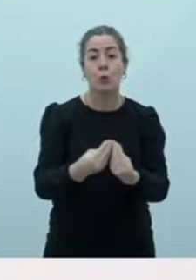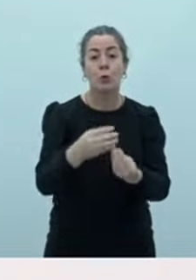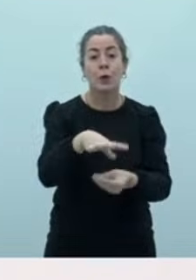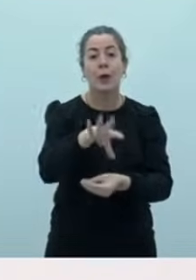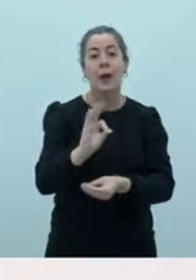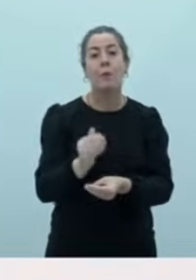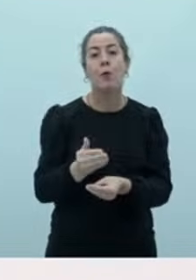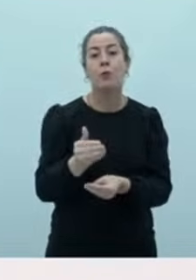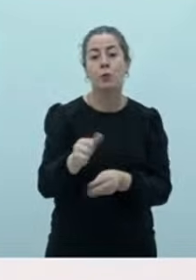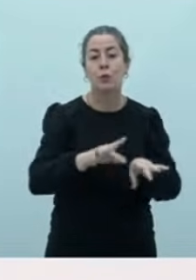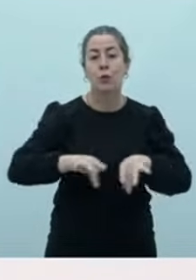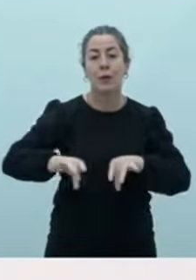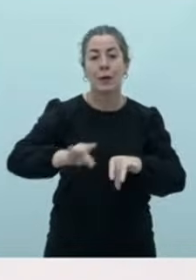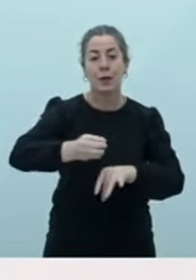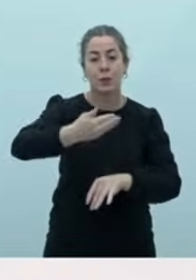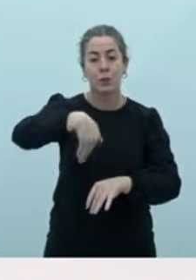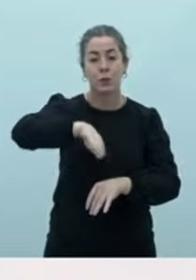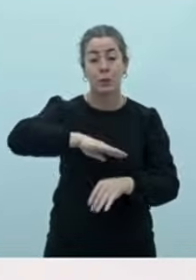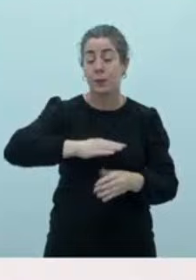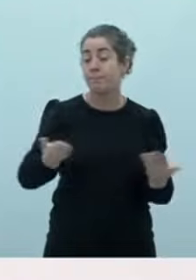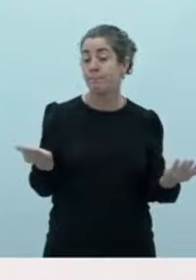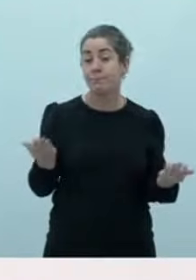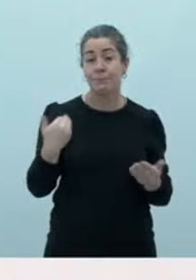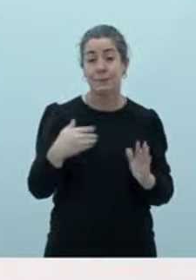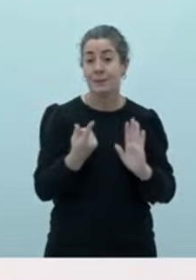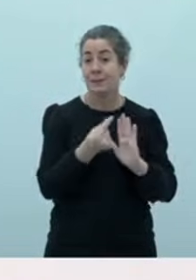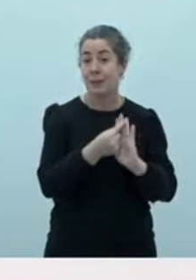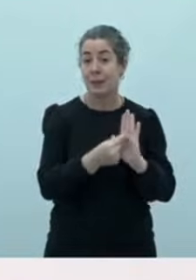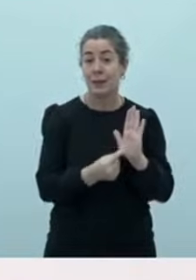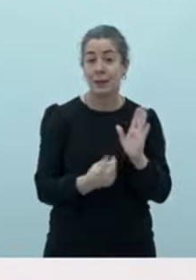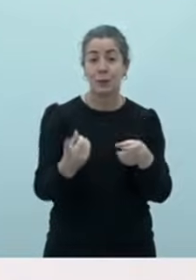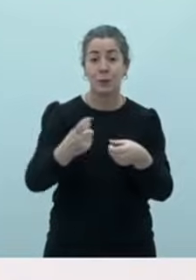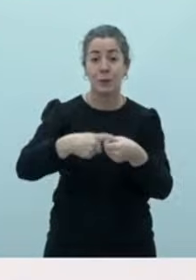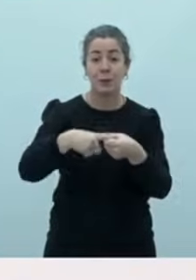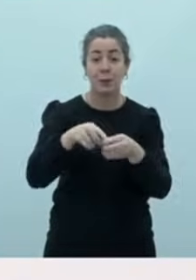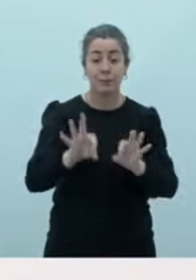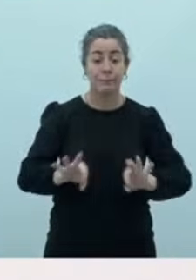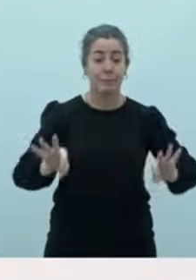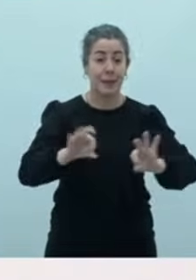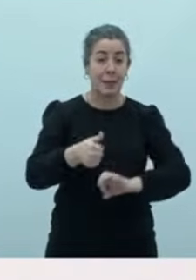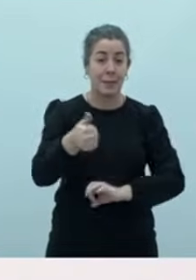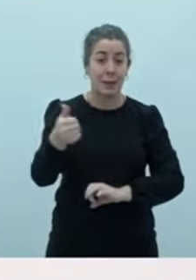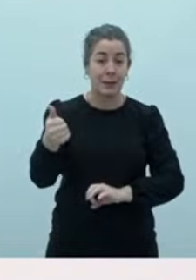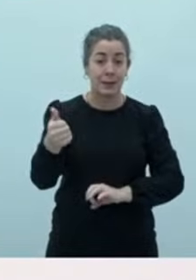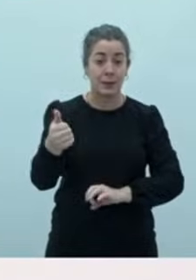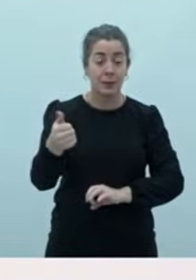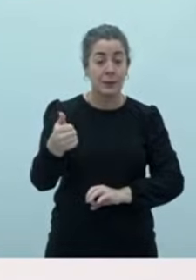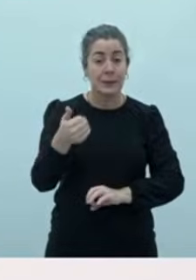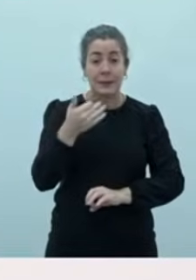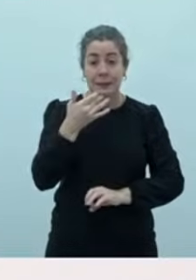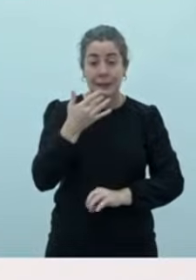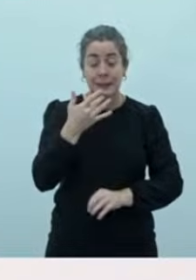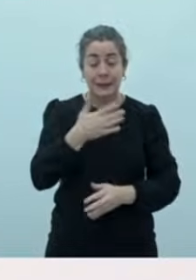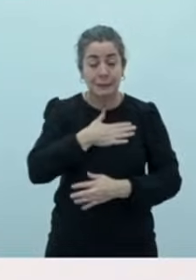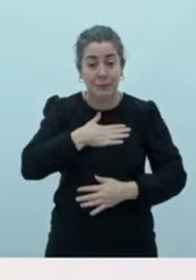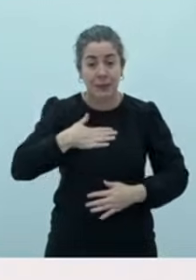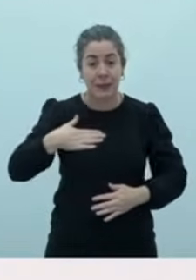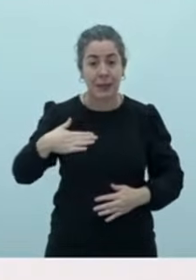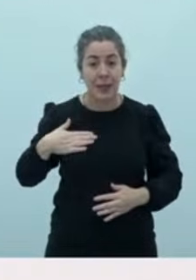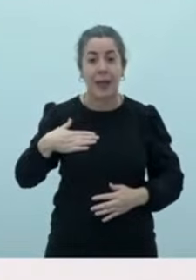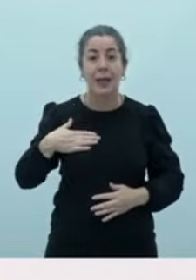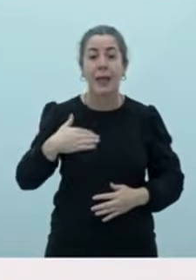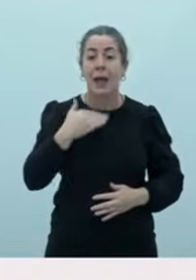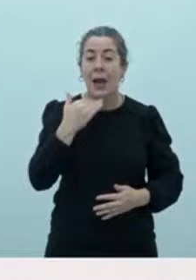nuestra región. Esos son los datos de participación, nada más por mi parte. Quedo a su disposición para